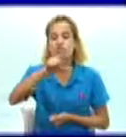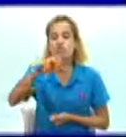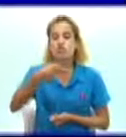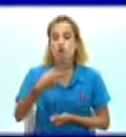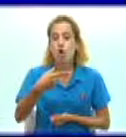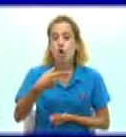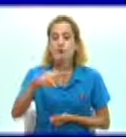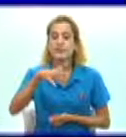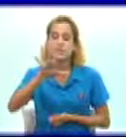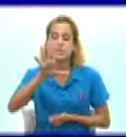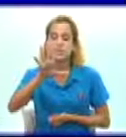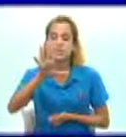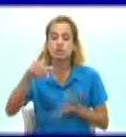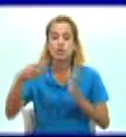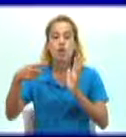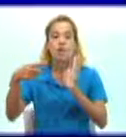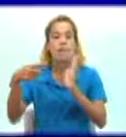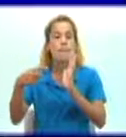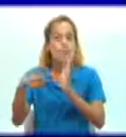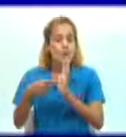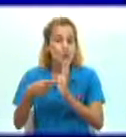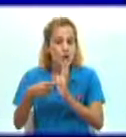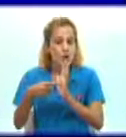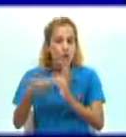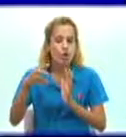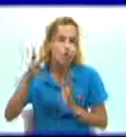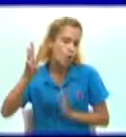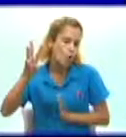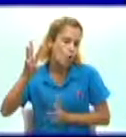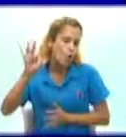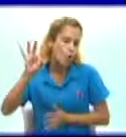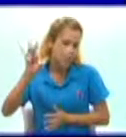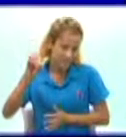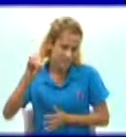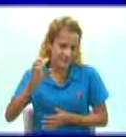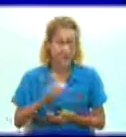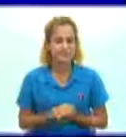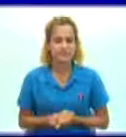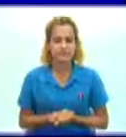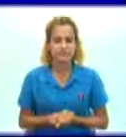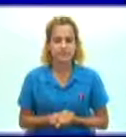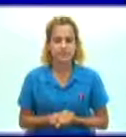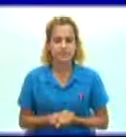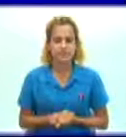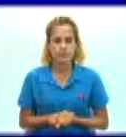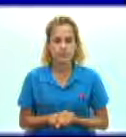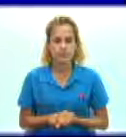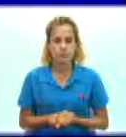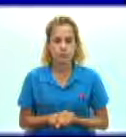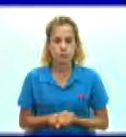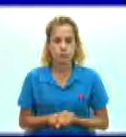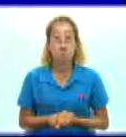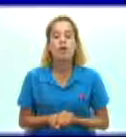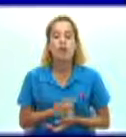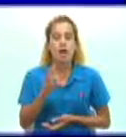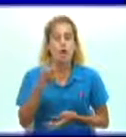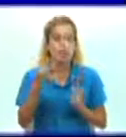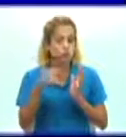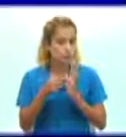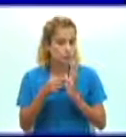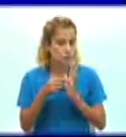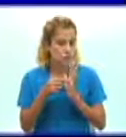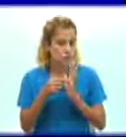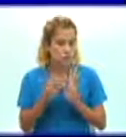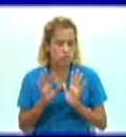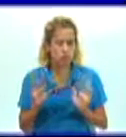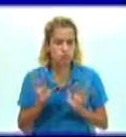3,5, que es el tiempo que estamos investigando, por 80. 3,5 por 80 es una multiplicación de una expresión decimal y un número natural.